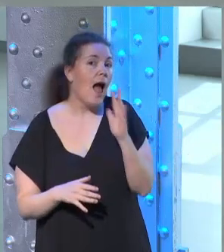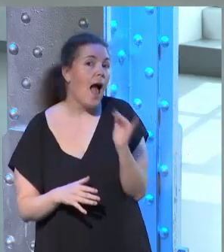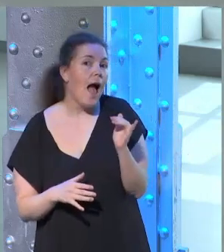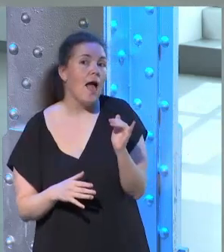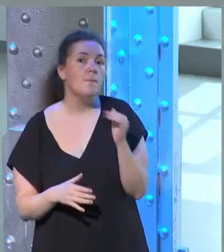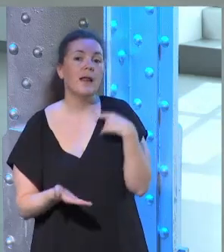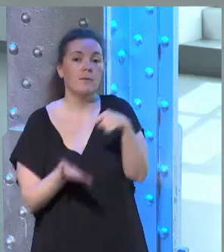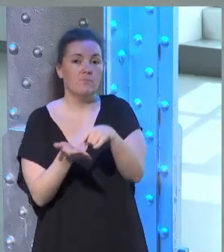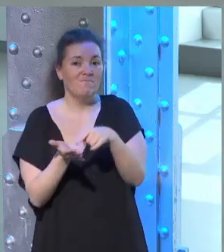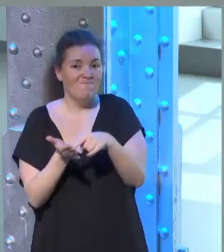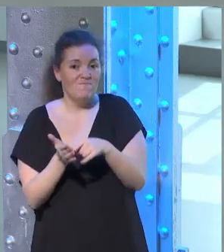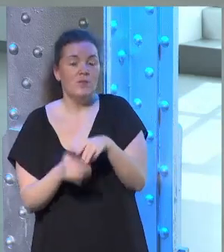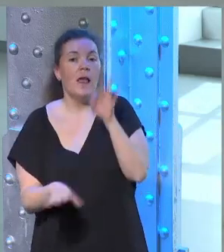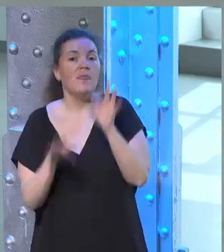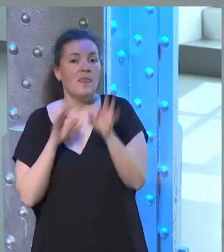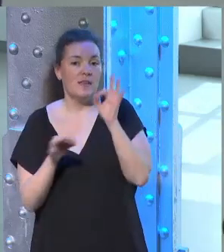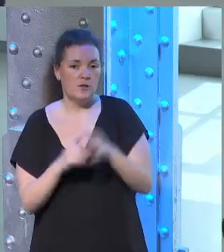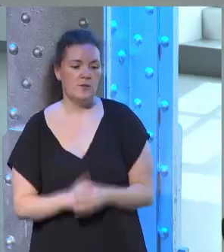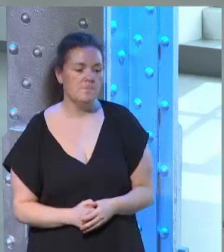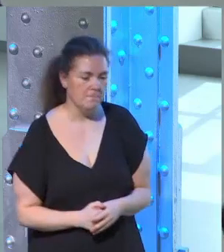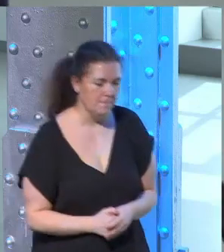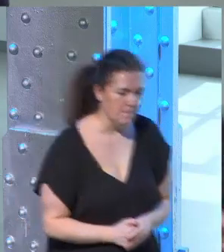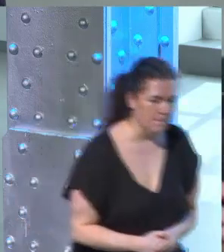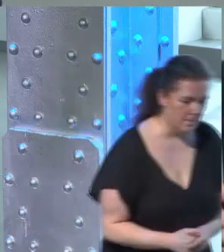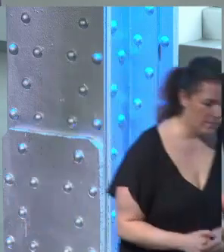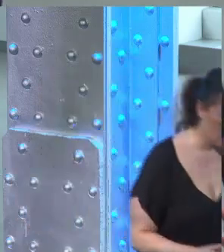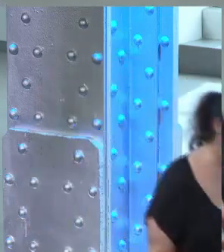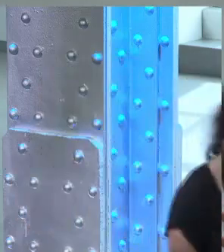presentarles frente a sus propias decisiones lo que están haciendo, ¿vale?